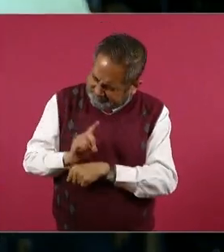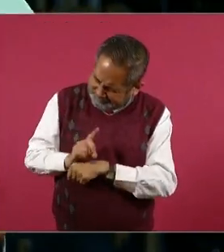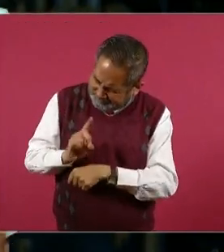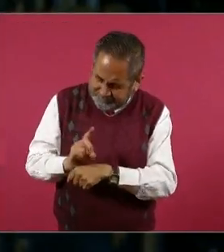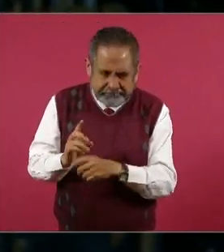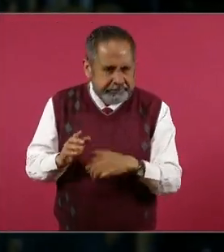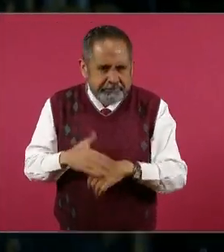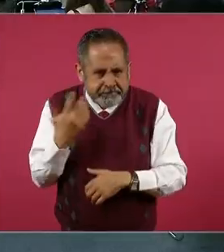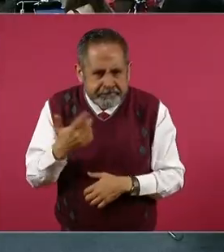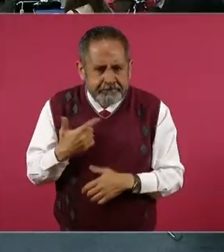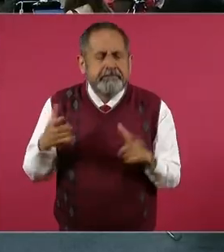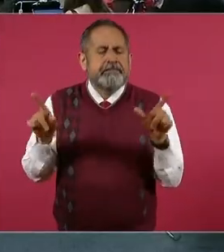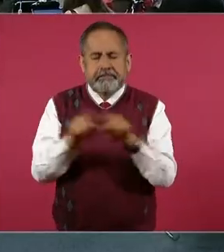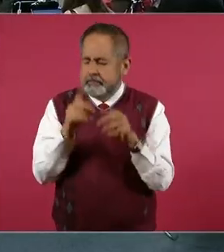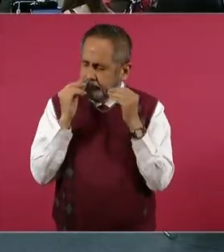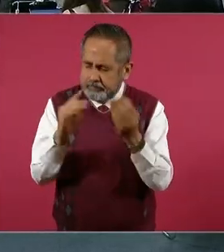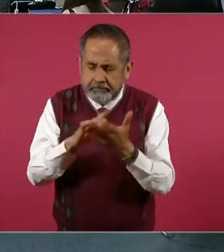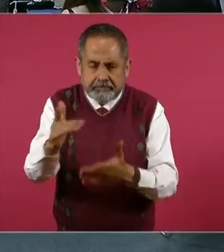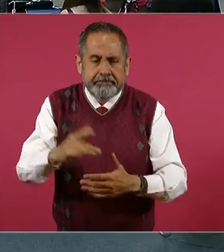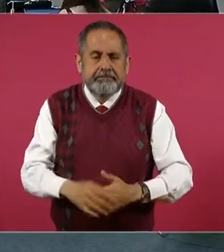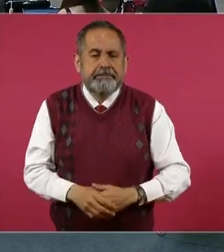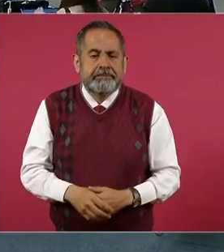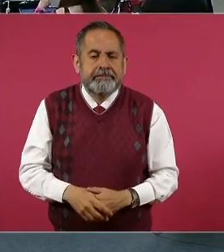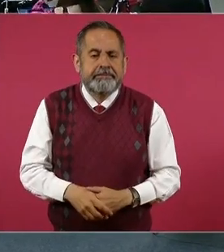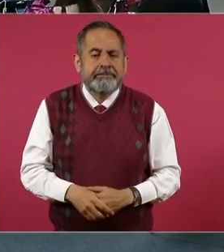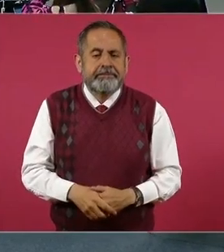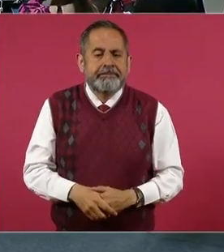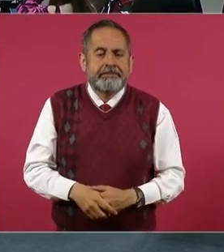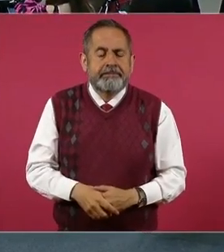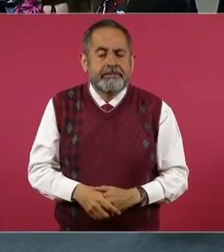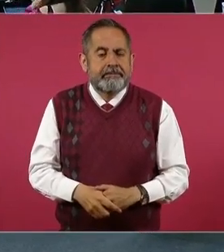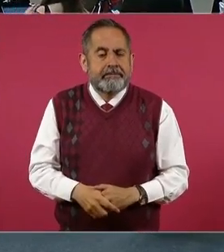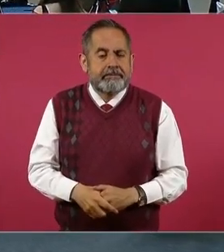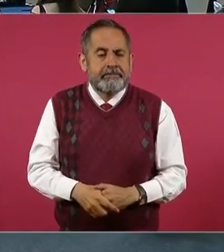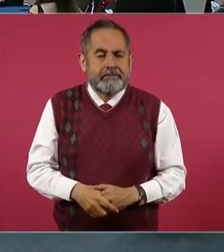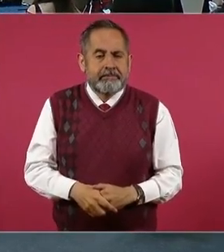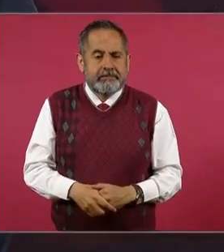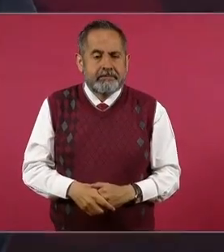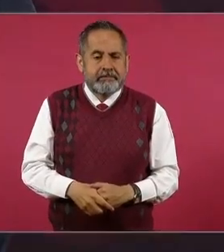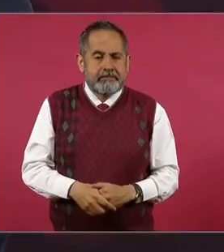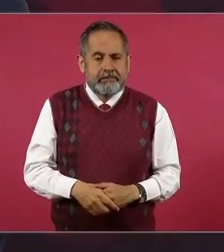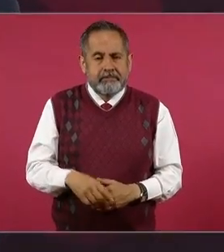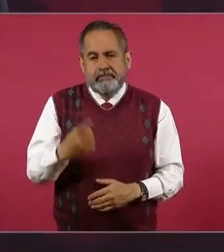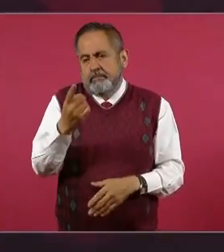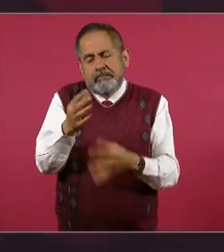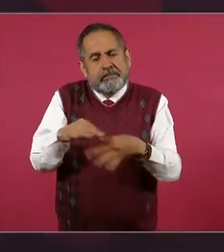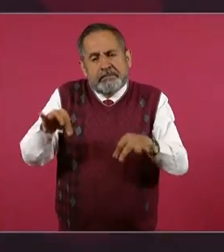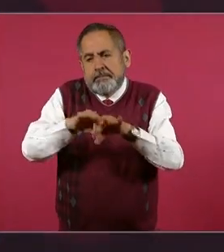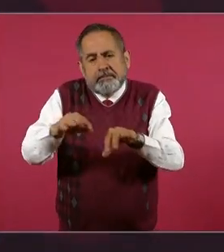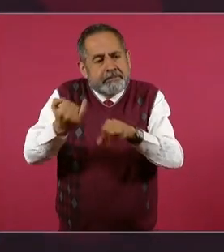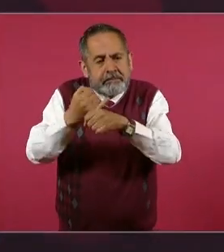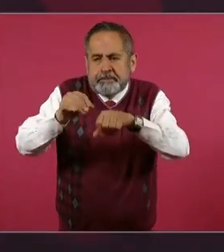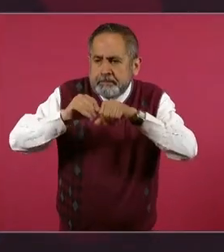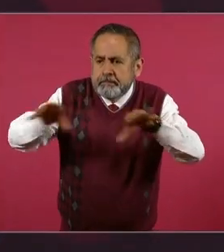diariamente. Sería todo, presidente. Muchas gracias. Bueno, es importante informarle a la